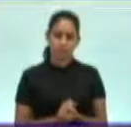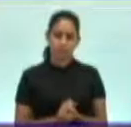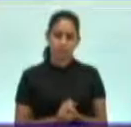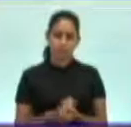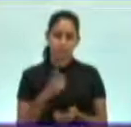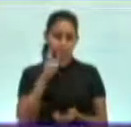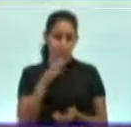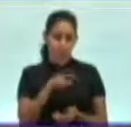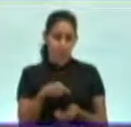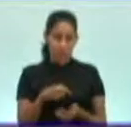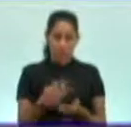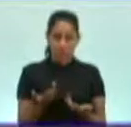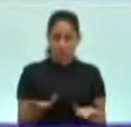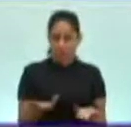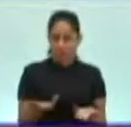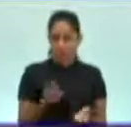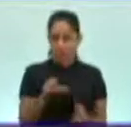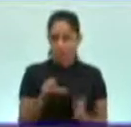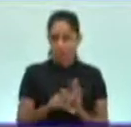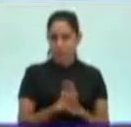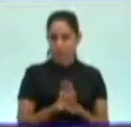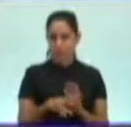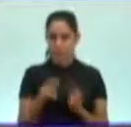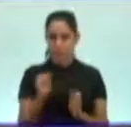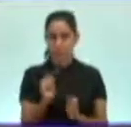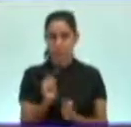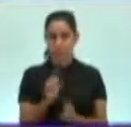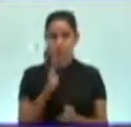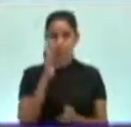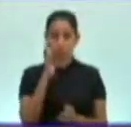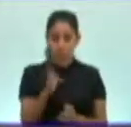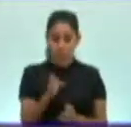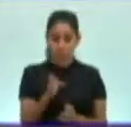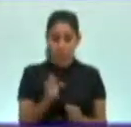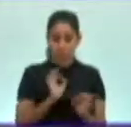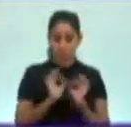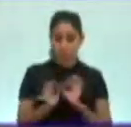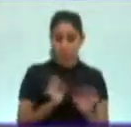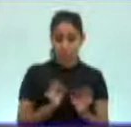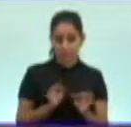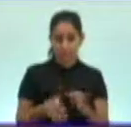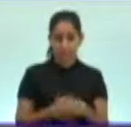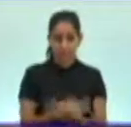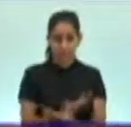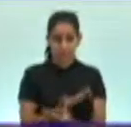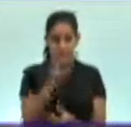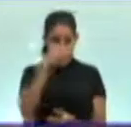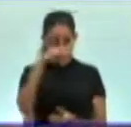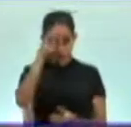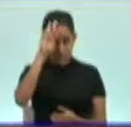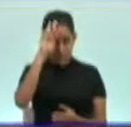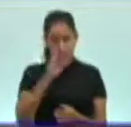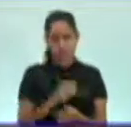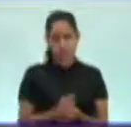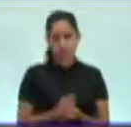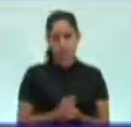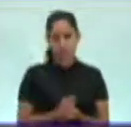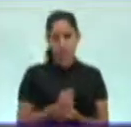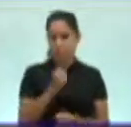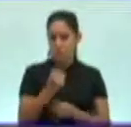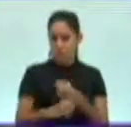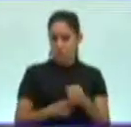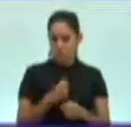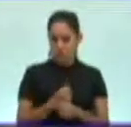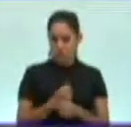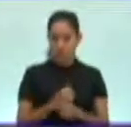los símbolos, es precisamente respetar y venerar los símbolos patrios, permitiendo su uso de manera respetuosa y de